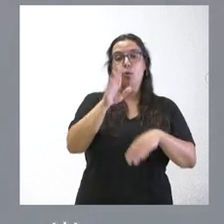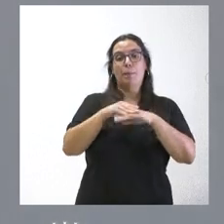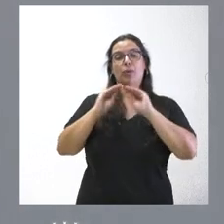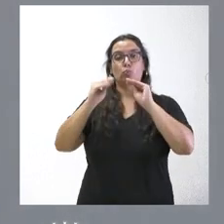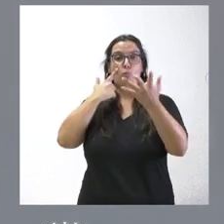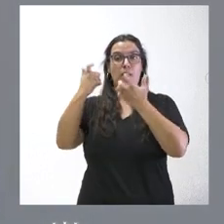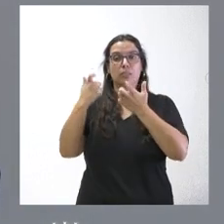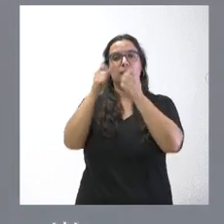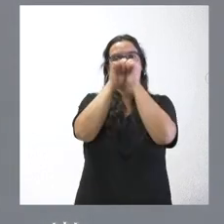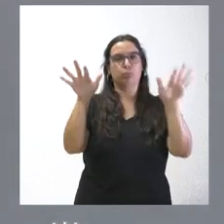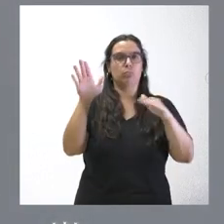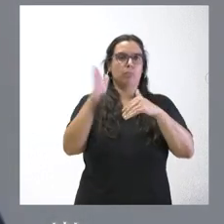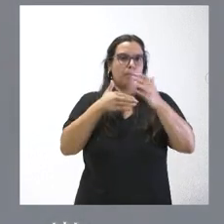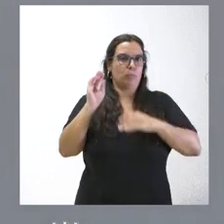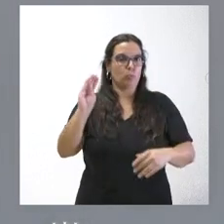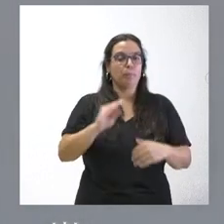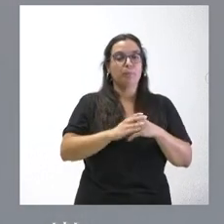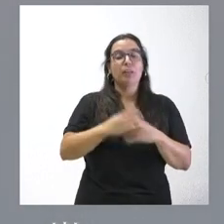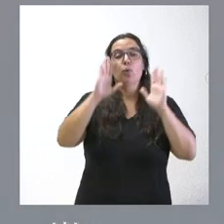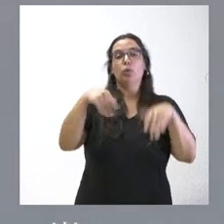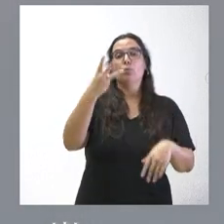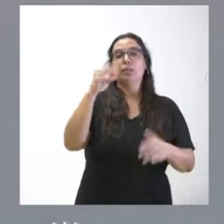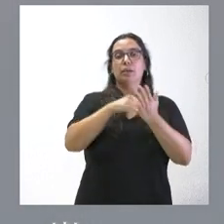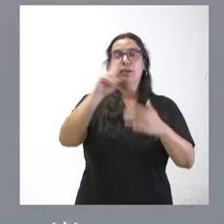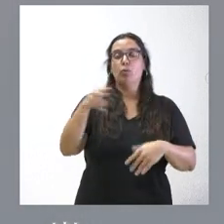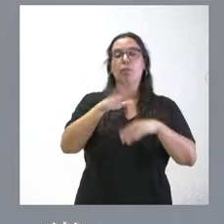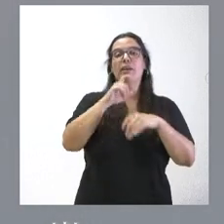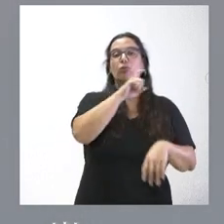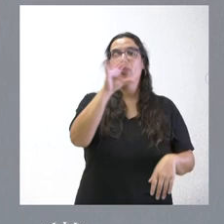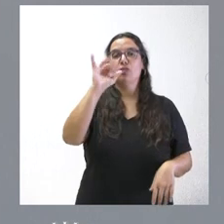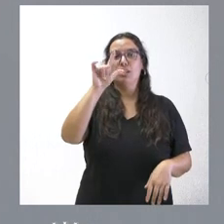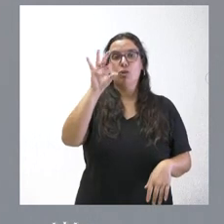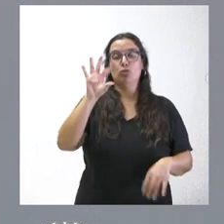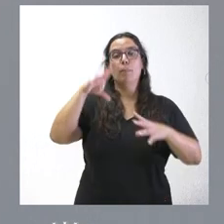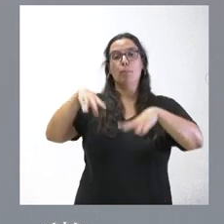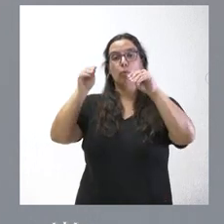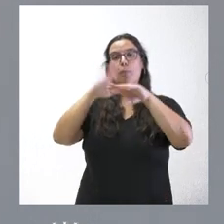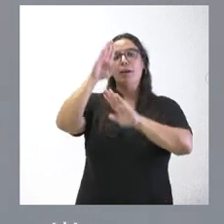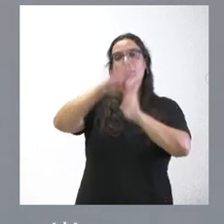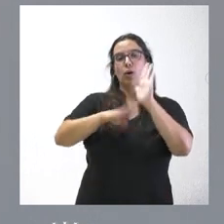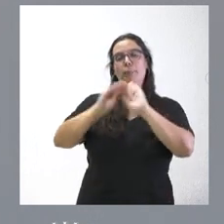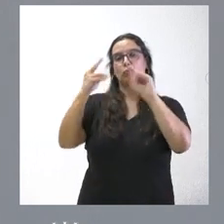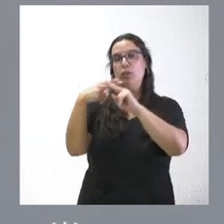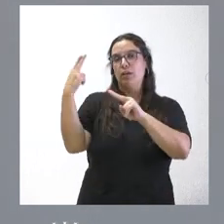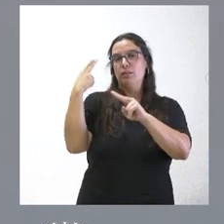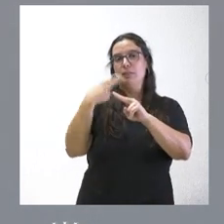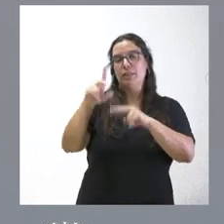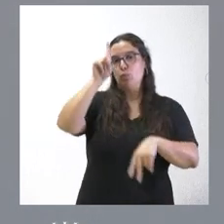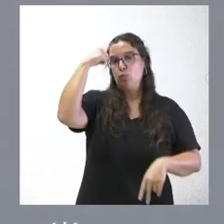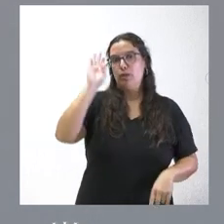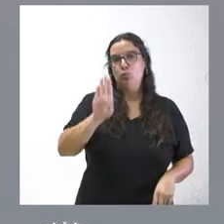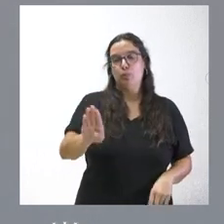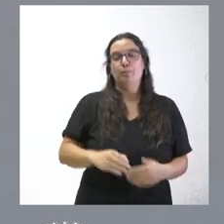y finalmente 30.000 euros para la fundación Silos en Burgos para el programa de sus actividades culturales